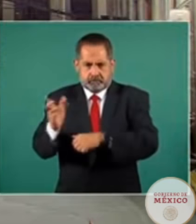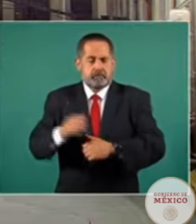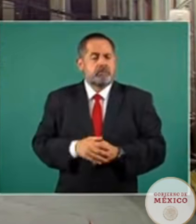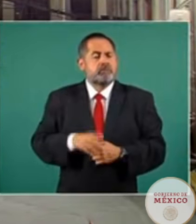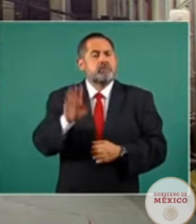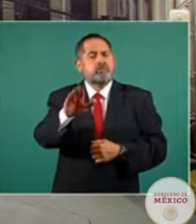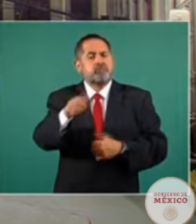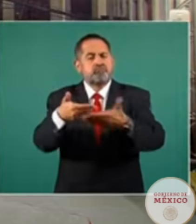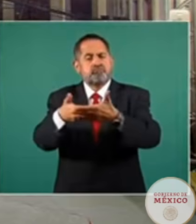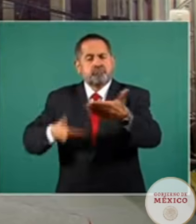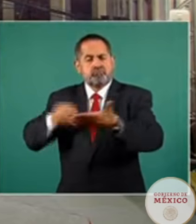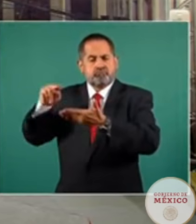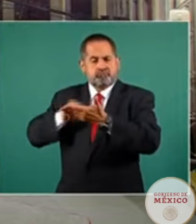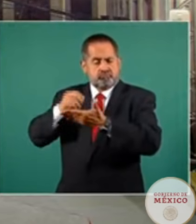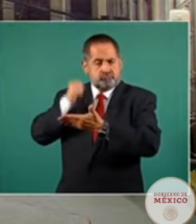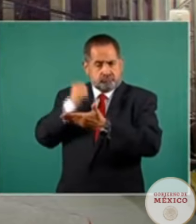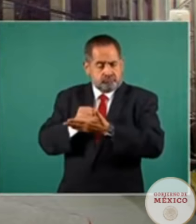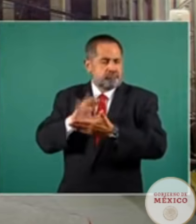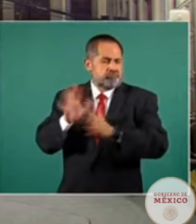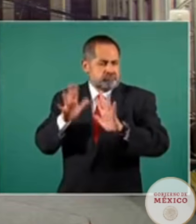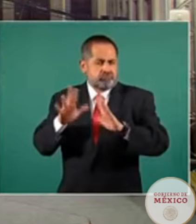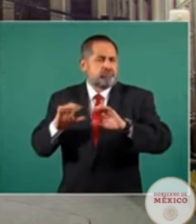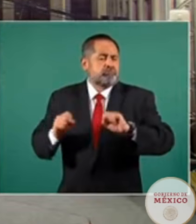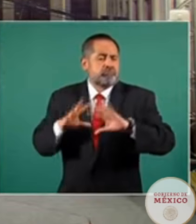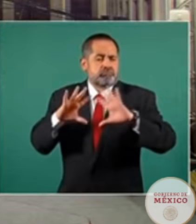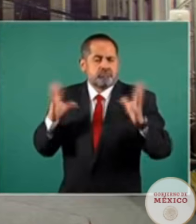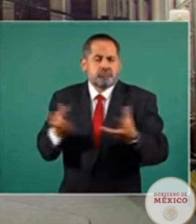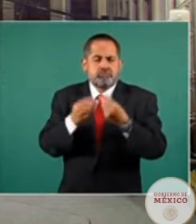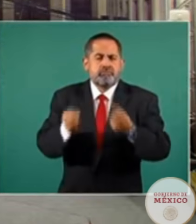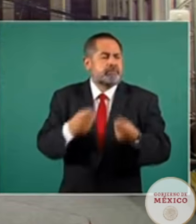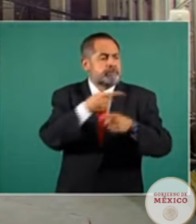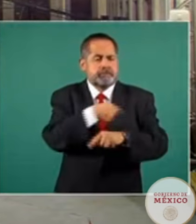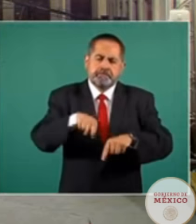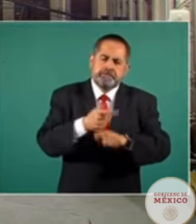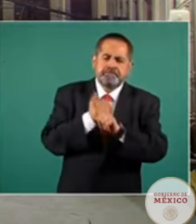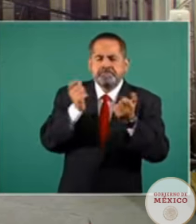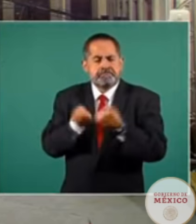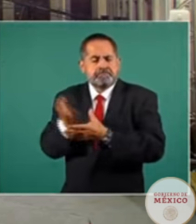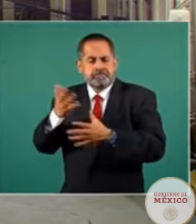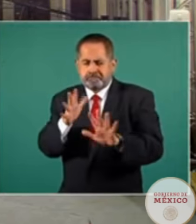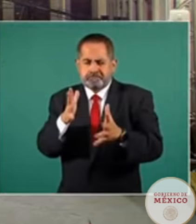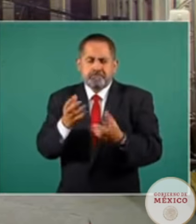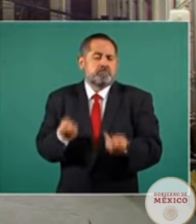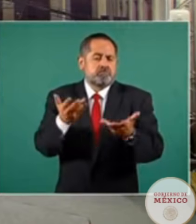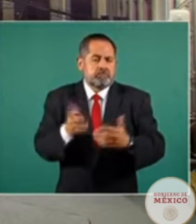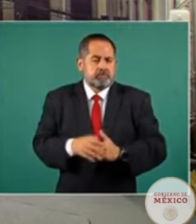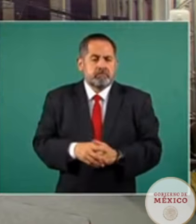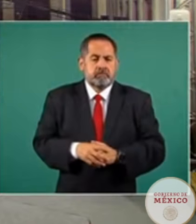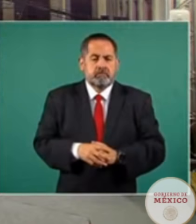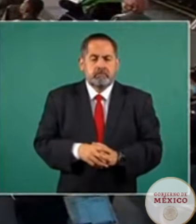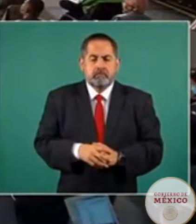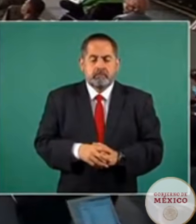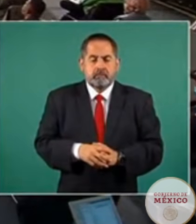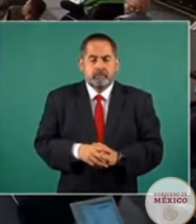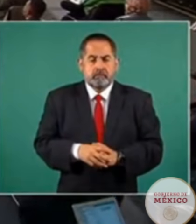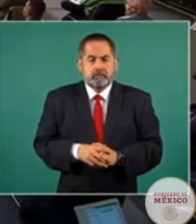ya se tiene estimado el universo de las personas que entrarían en estos supuestos que se van a establecer. Pues en